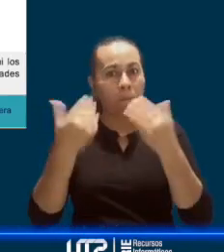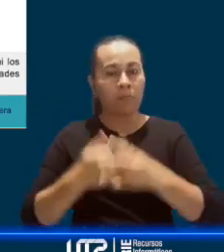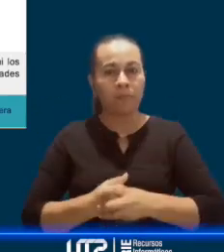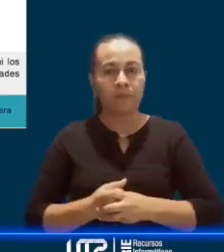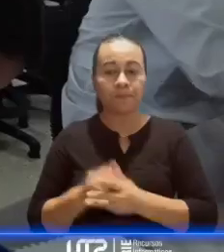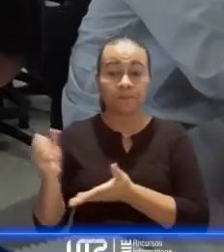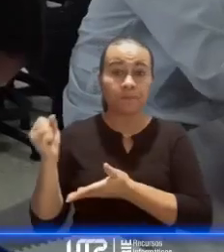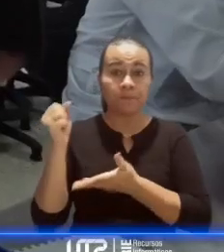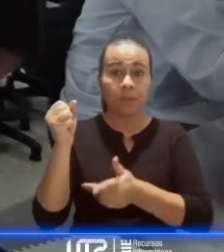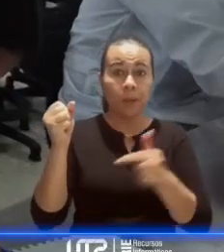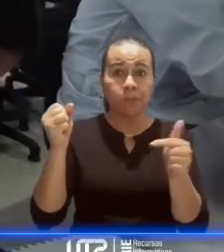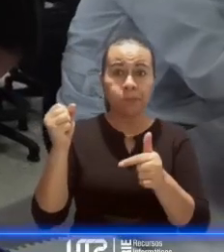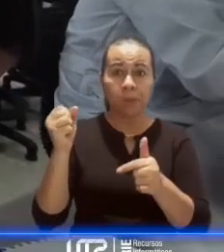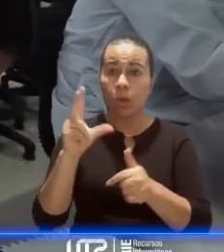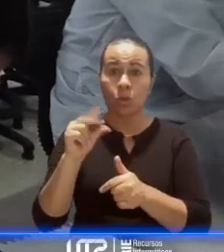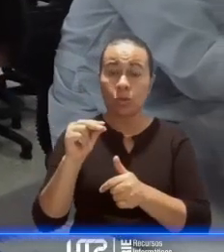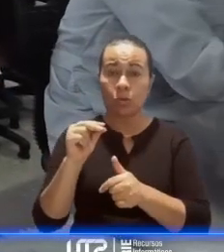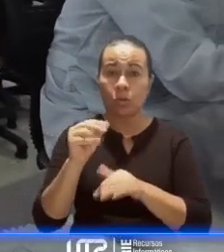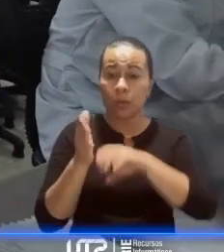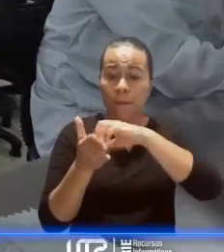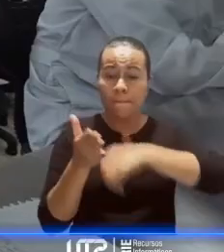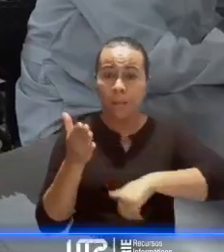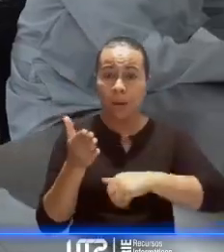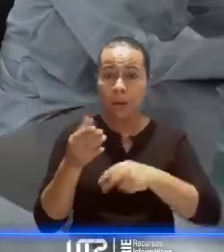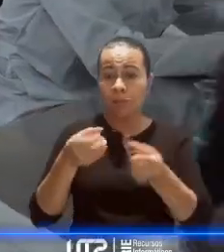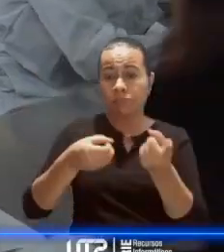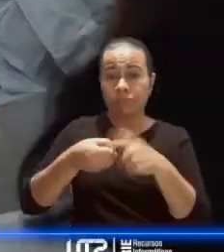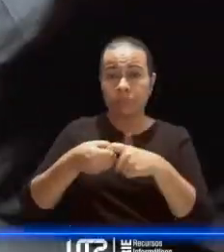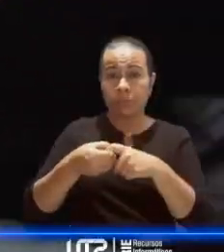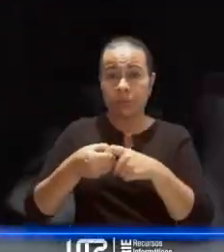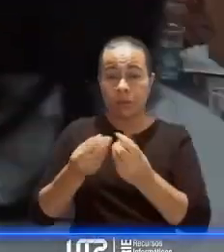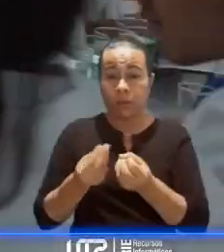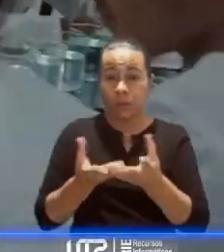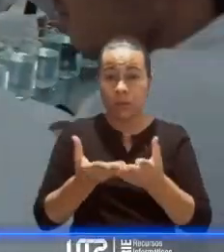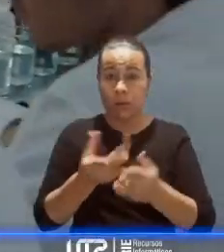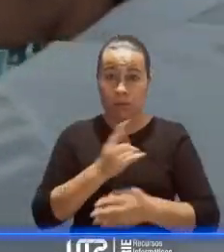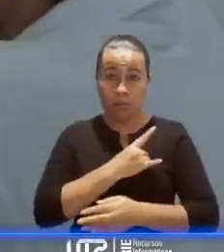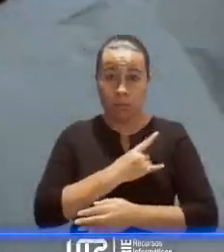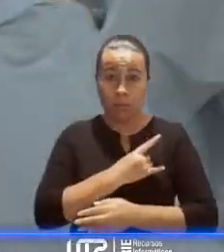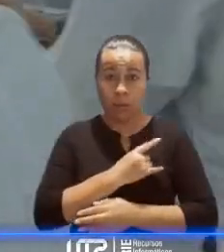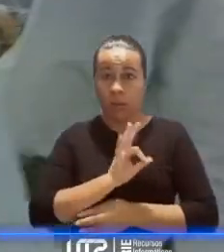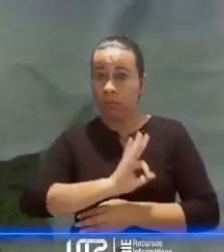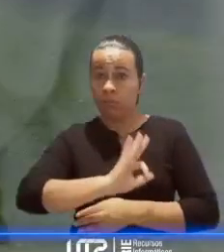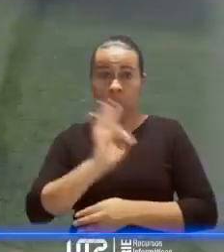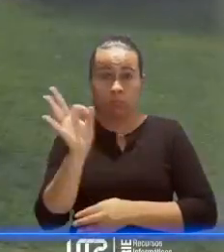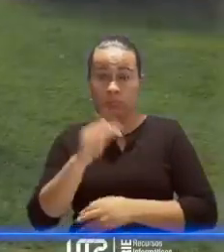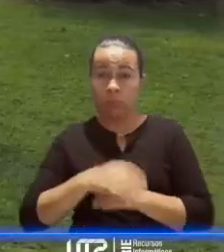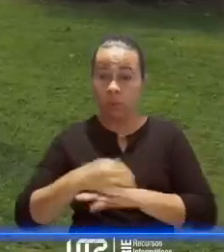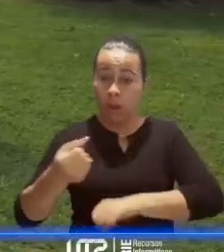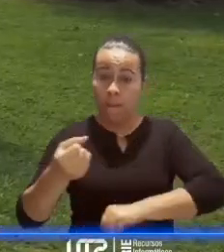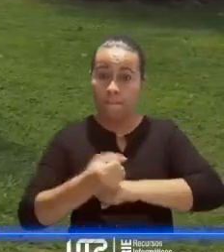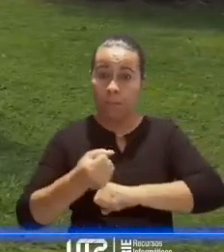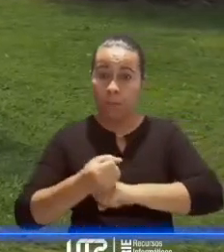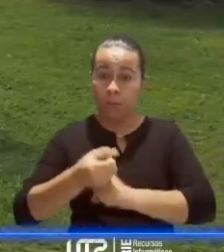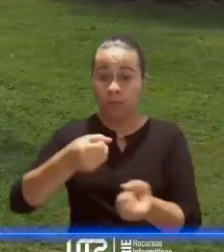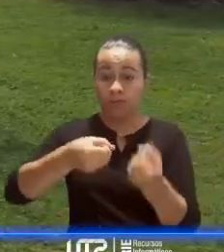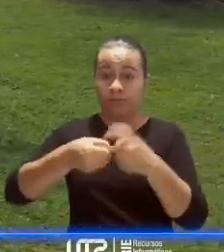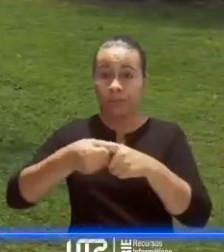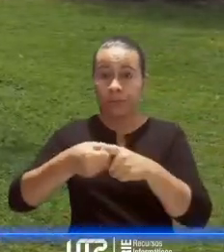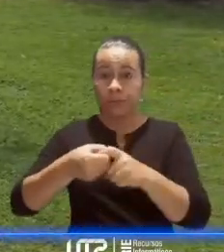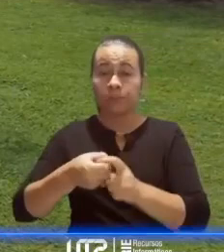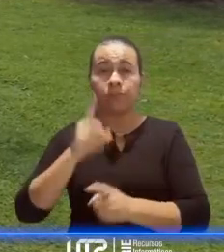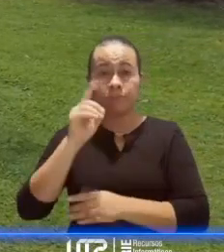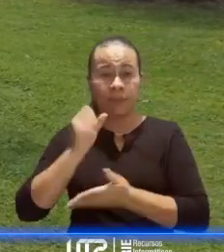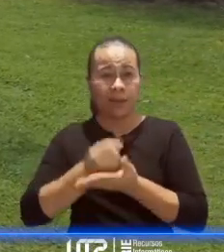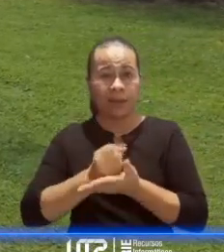base de funcionamiento. Estos recursos no incluyen los descuentos de matrícula otorgados por la universidad, ni los apoyos a